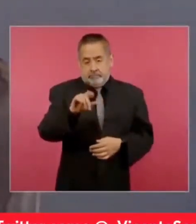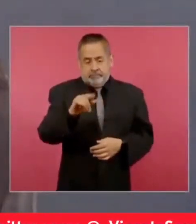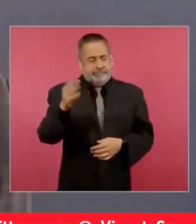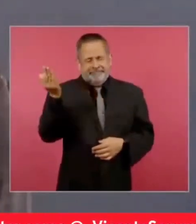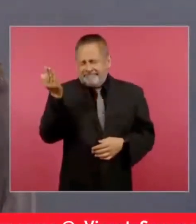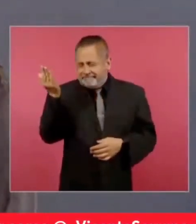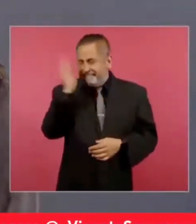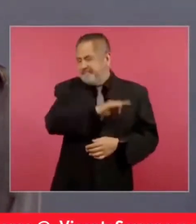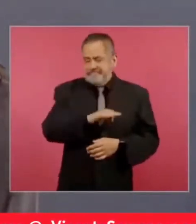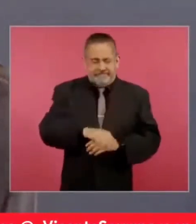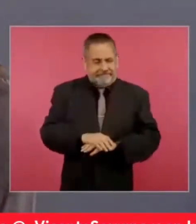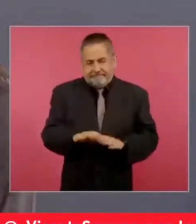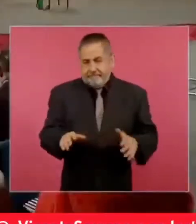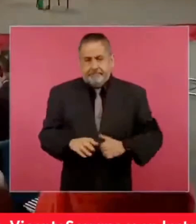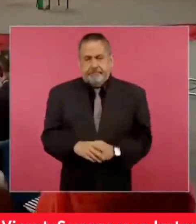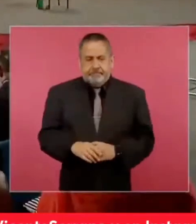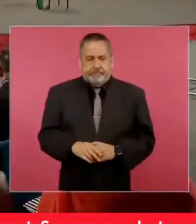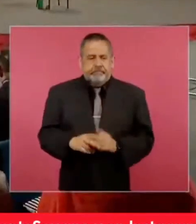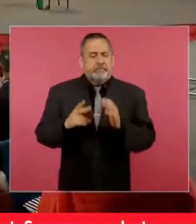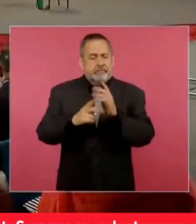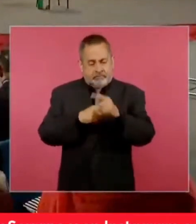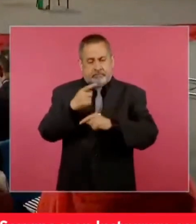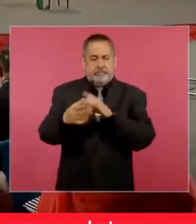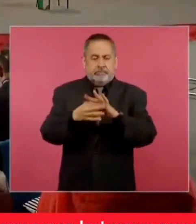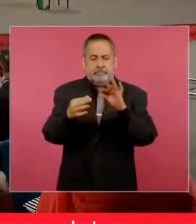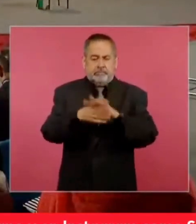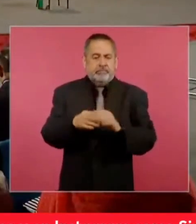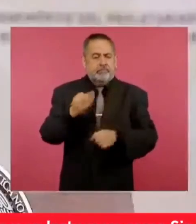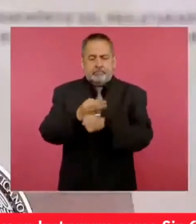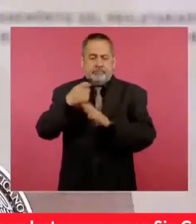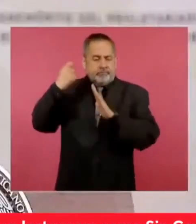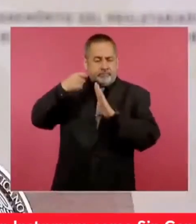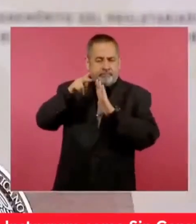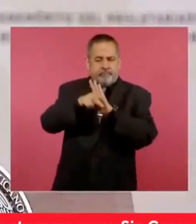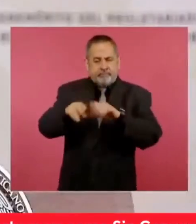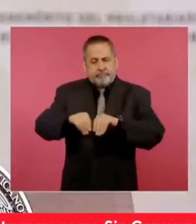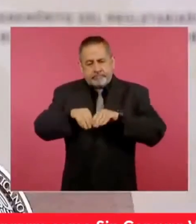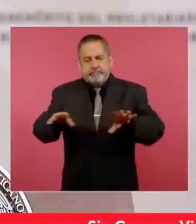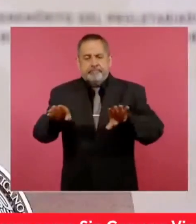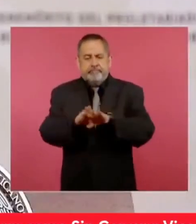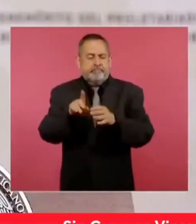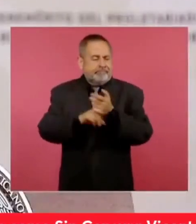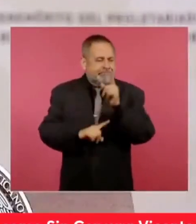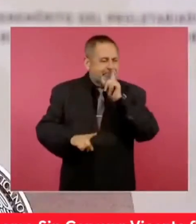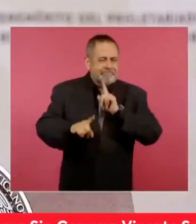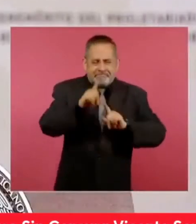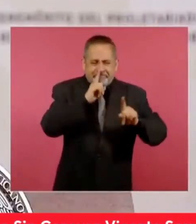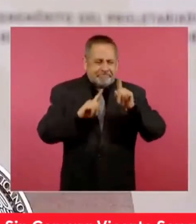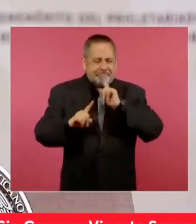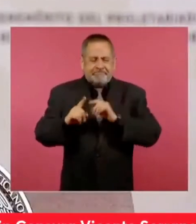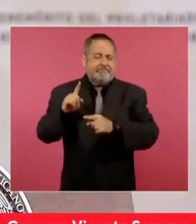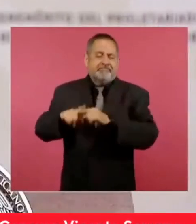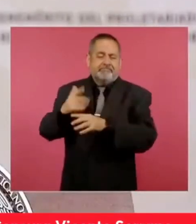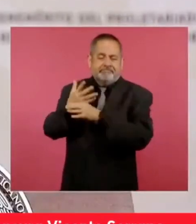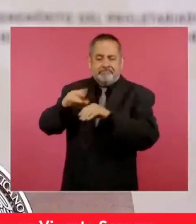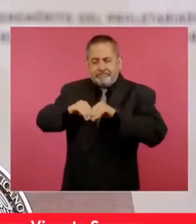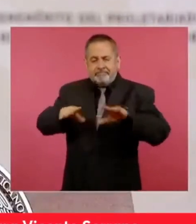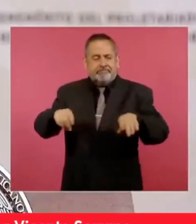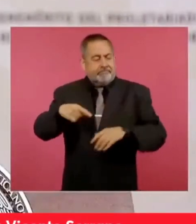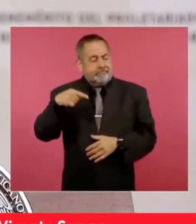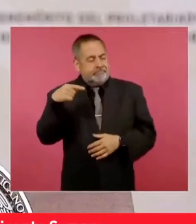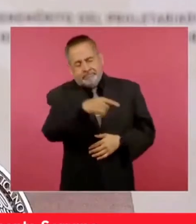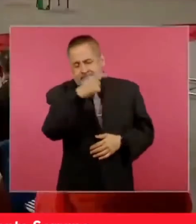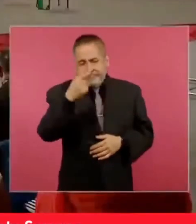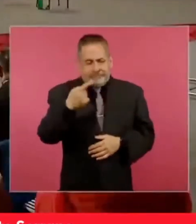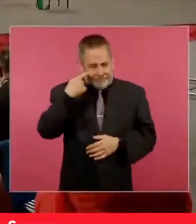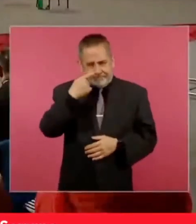Ahora vamos a hacer un recuento más porque viene la colaboración con Infodemia sobre las mentiras publicadas en torno a la reforma